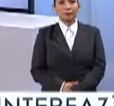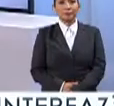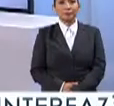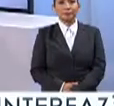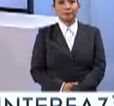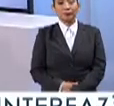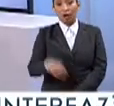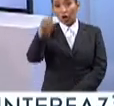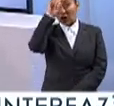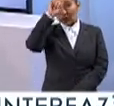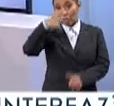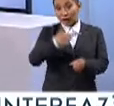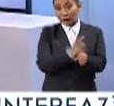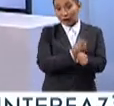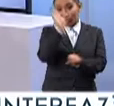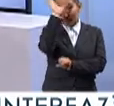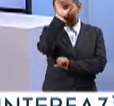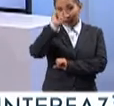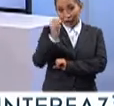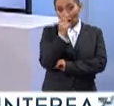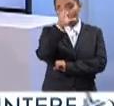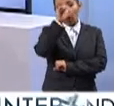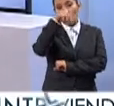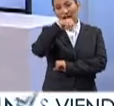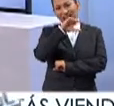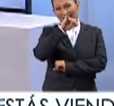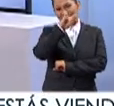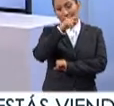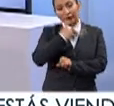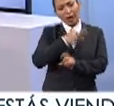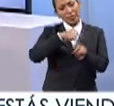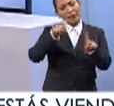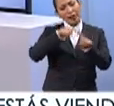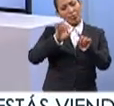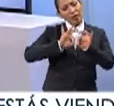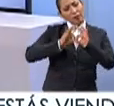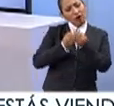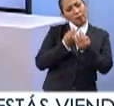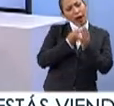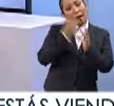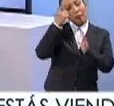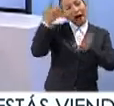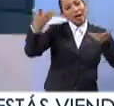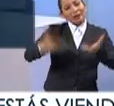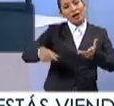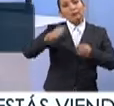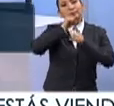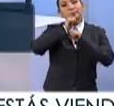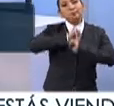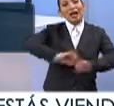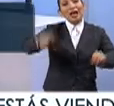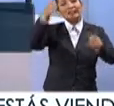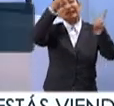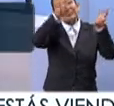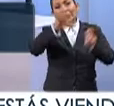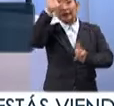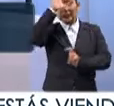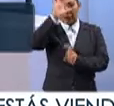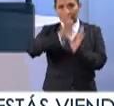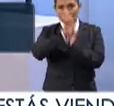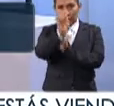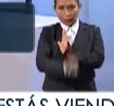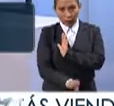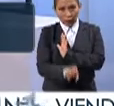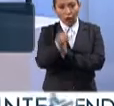y el consejo nacional de ciencia y tecnología cuenta con diversas estrategias para la generación y divulgación de contenidos científicos por